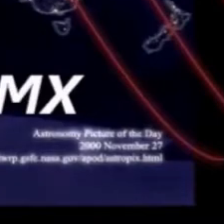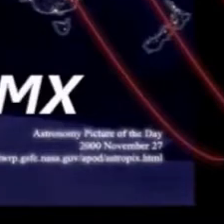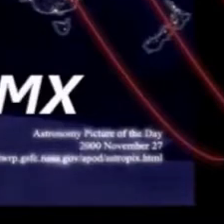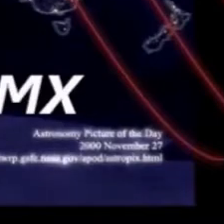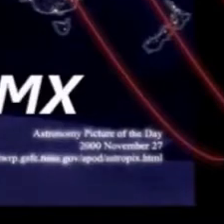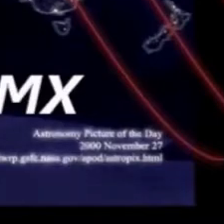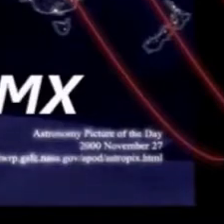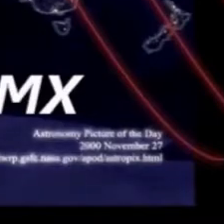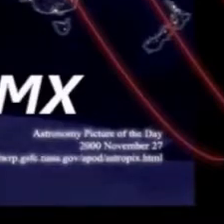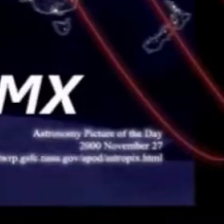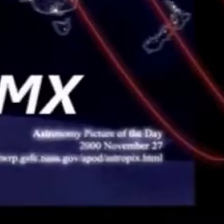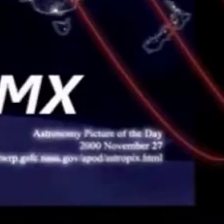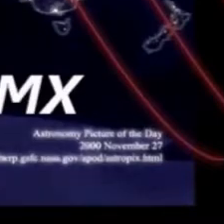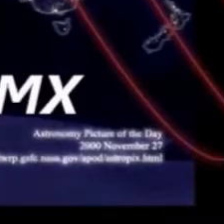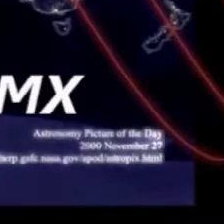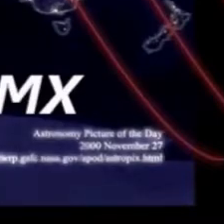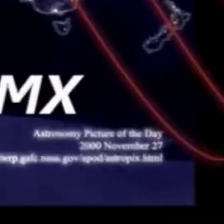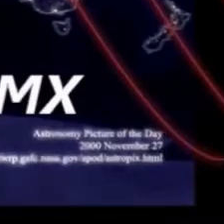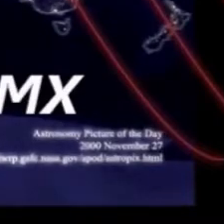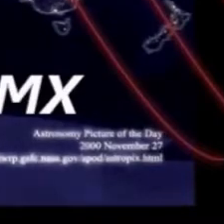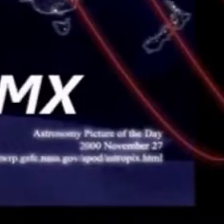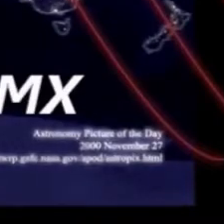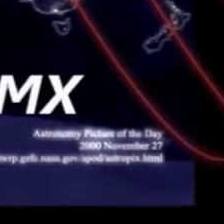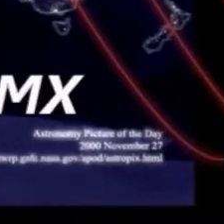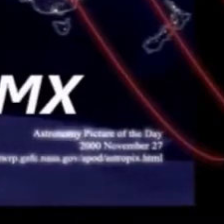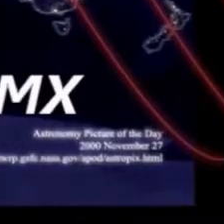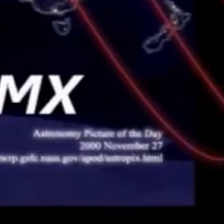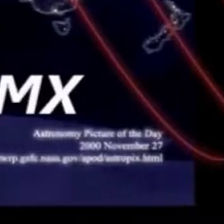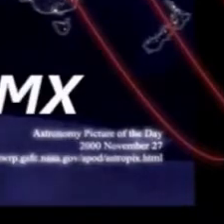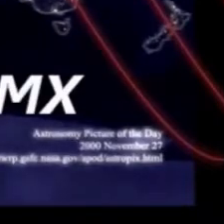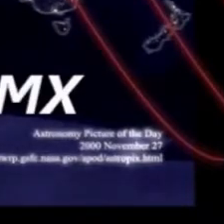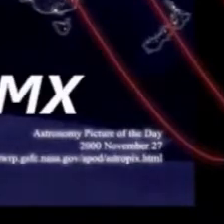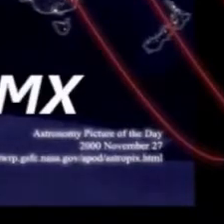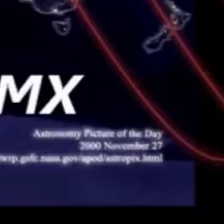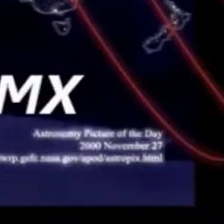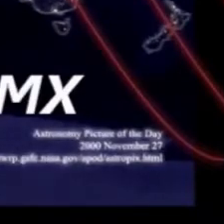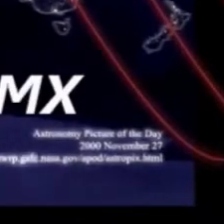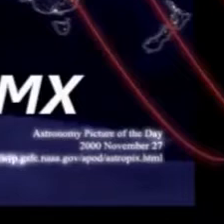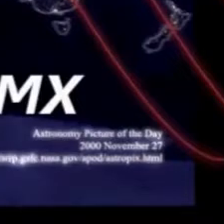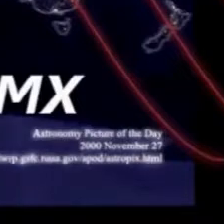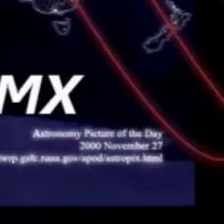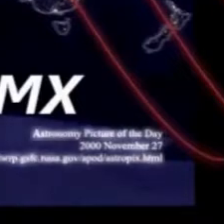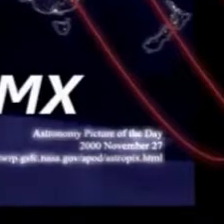y de noticias mx la información en constante movimiento